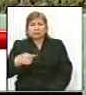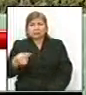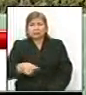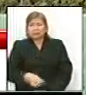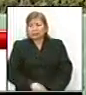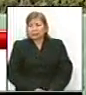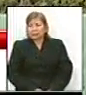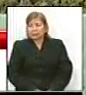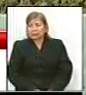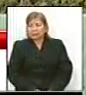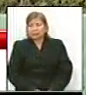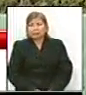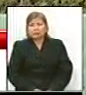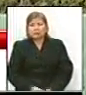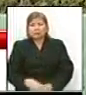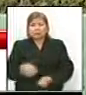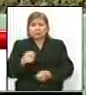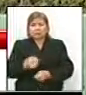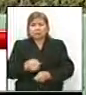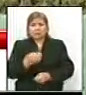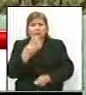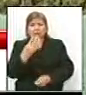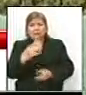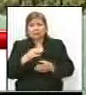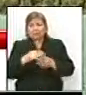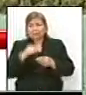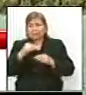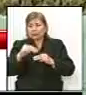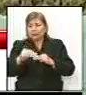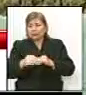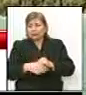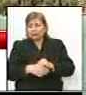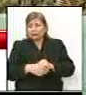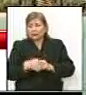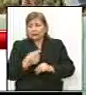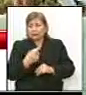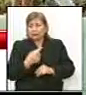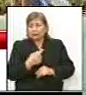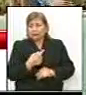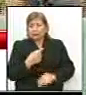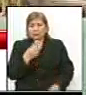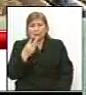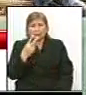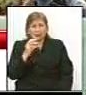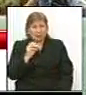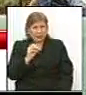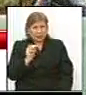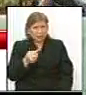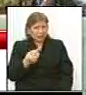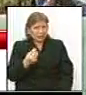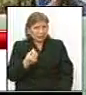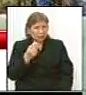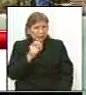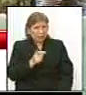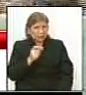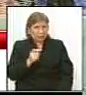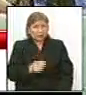lote, mientras que hay en el medio de 4 metros, nos toca de importe de 20.000 soles por